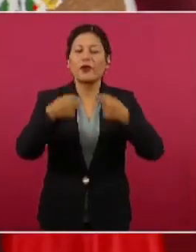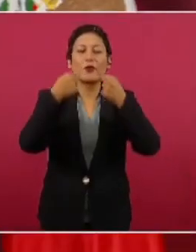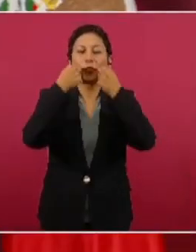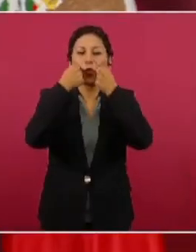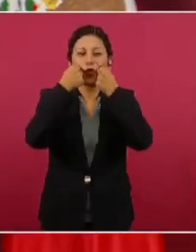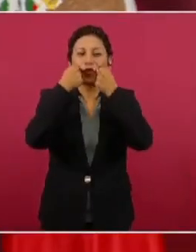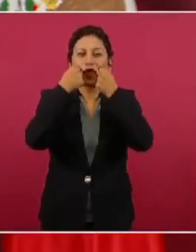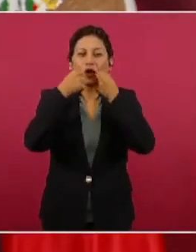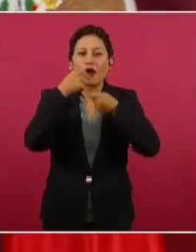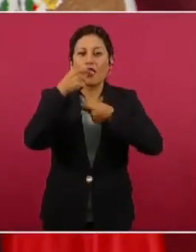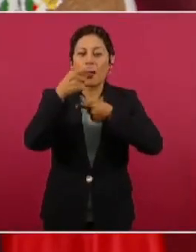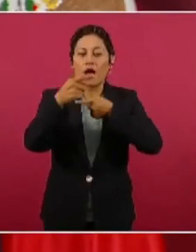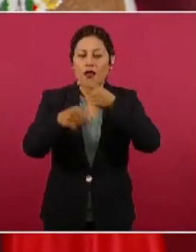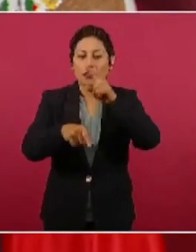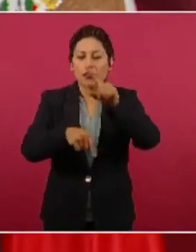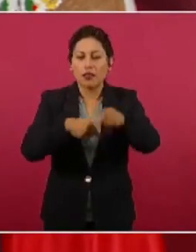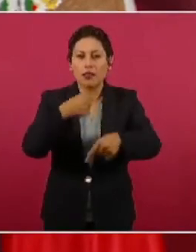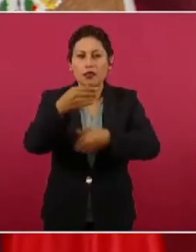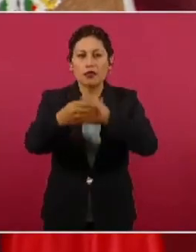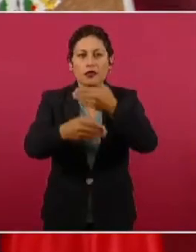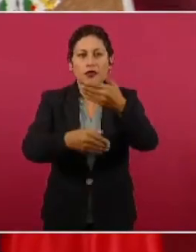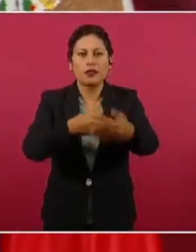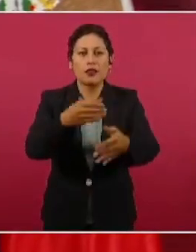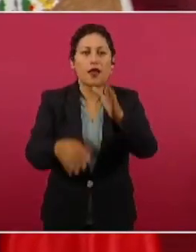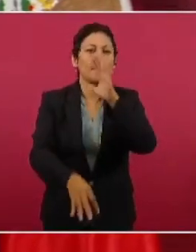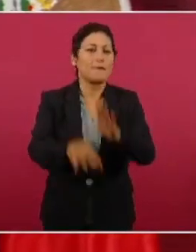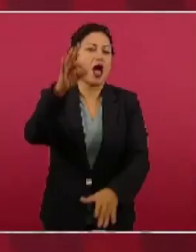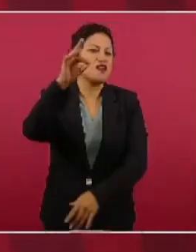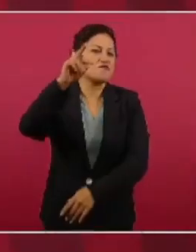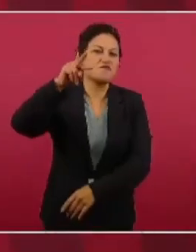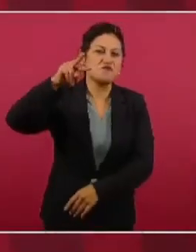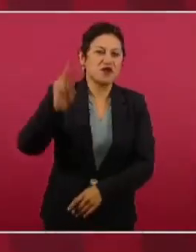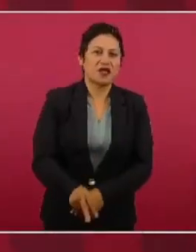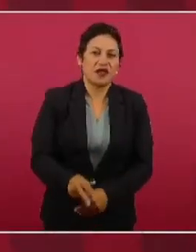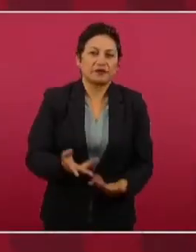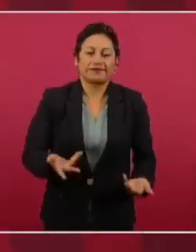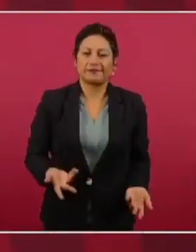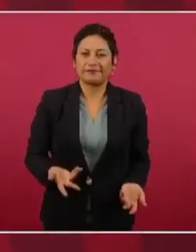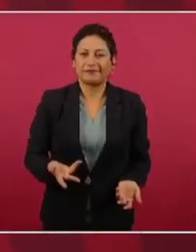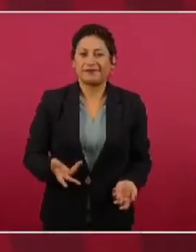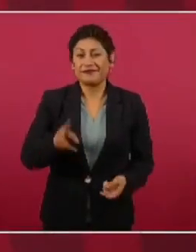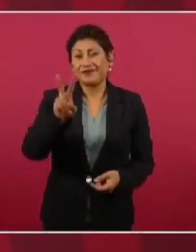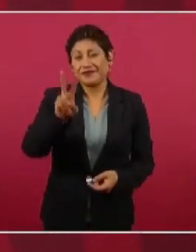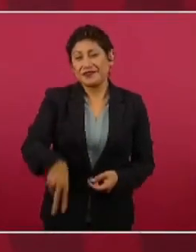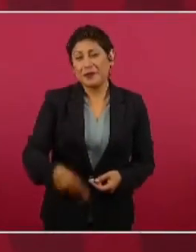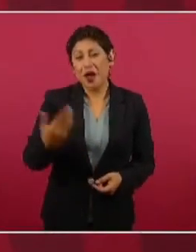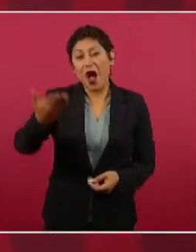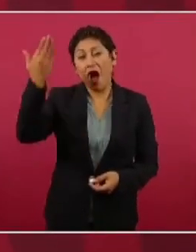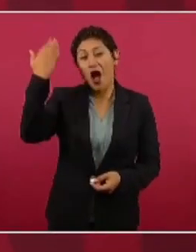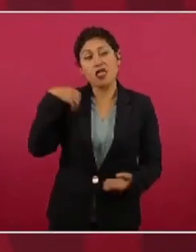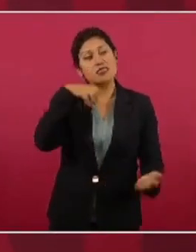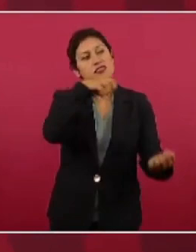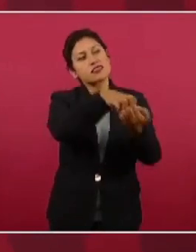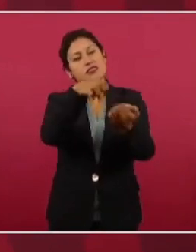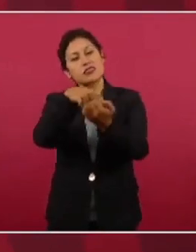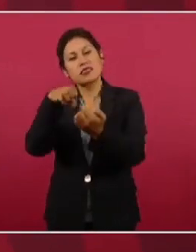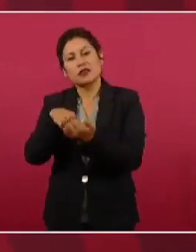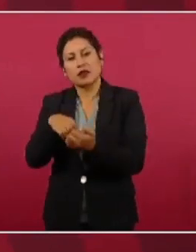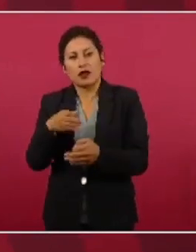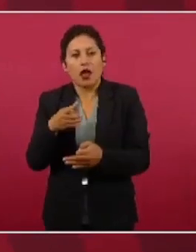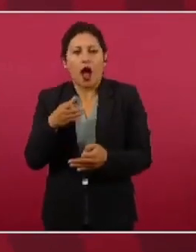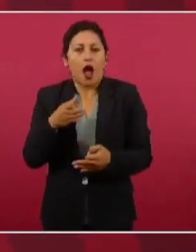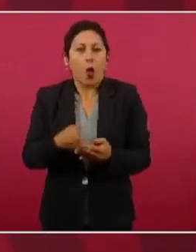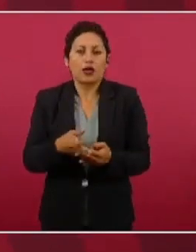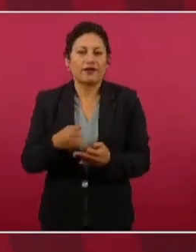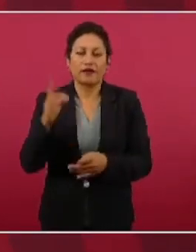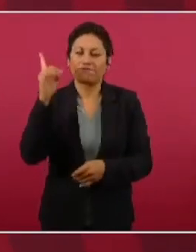Ya es muy difícil, mucho, muy difícil que se pueda engañar a mucha gente.